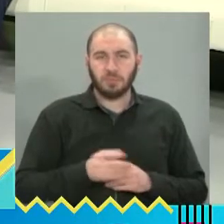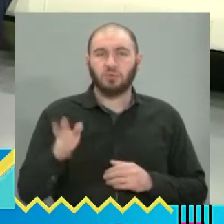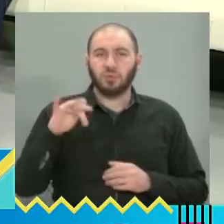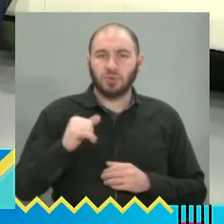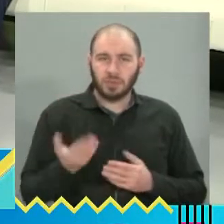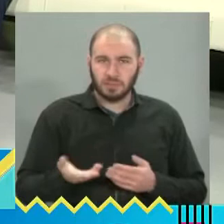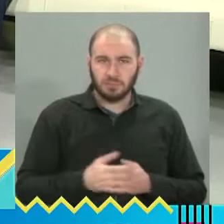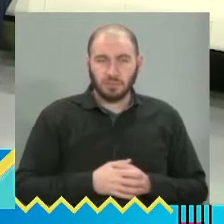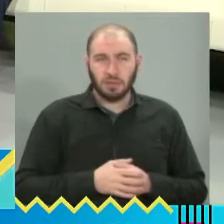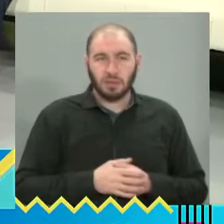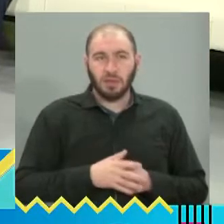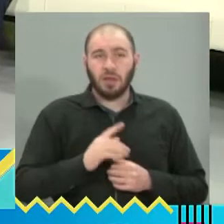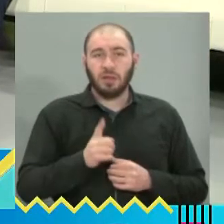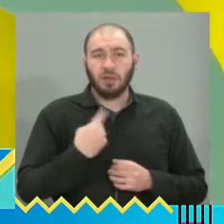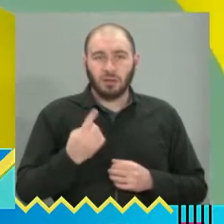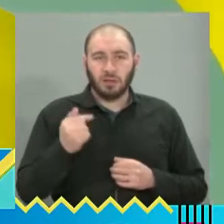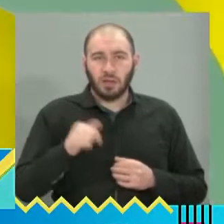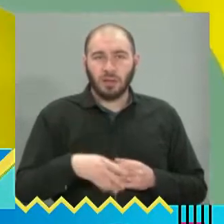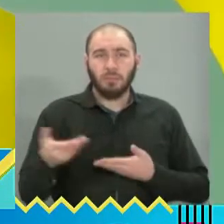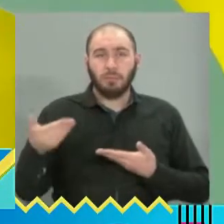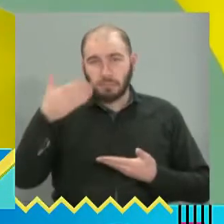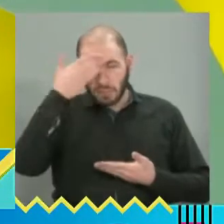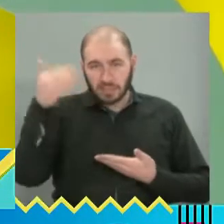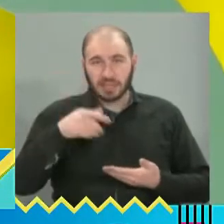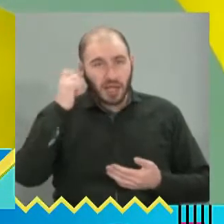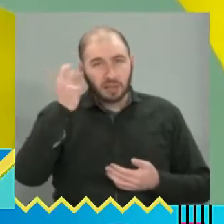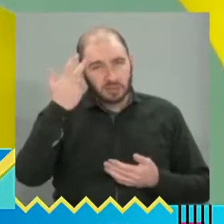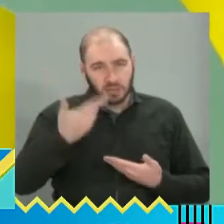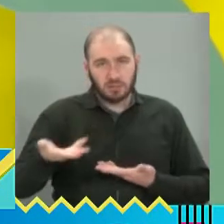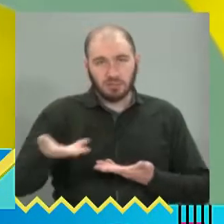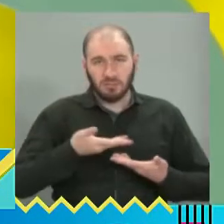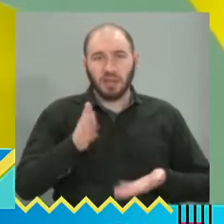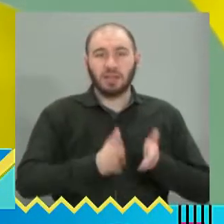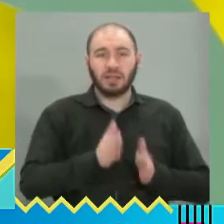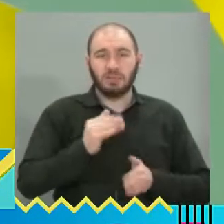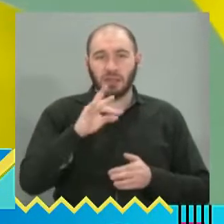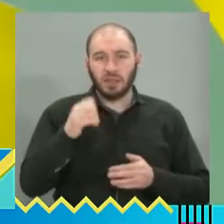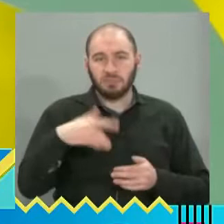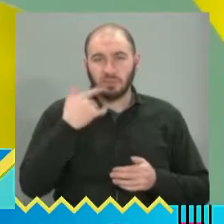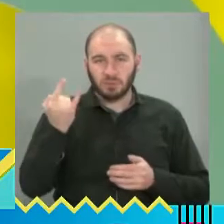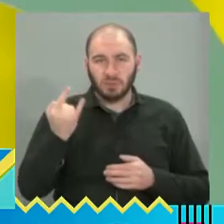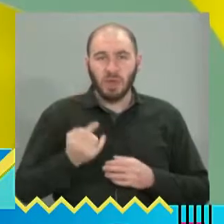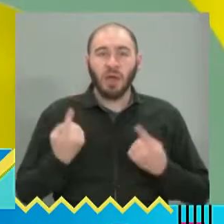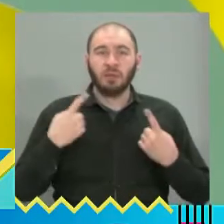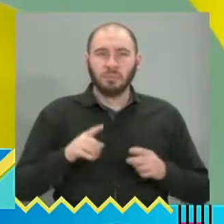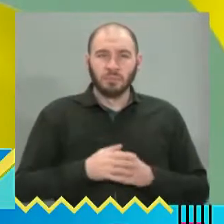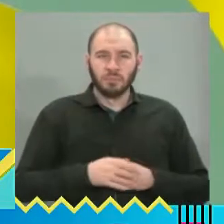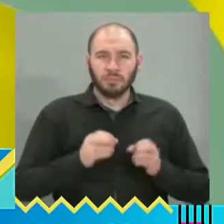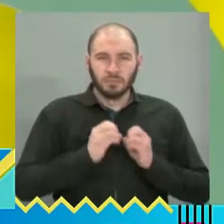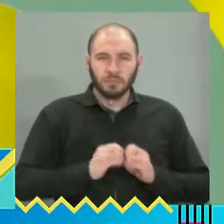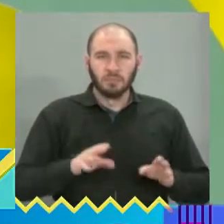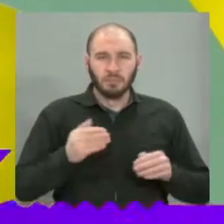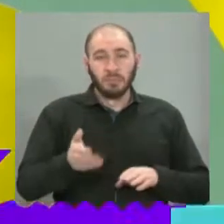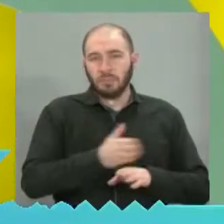diario. En realidad nosotros recibimos pacientes de más de 18 años para hacer el tratamiento en DAMSO, pero sí, el inicio es mucho